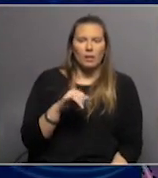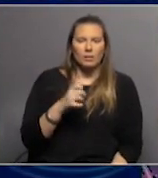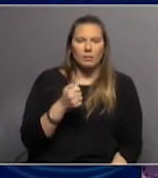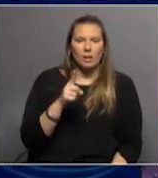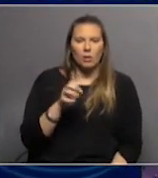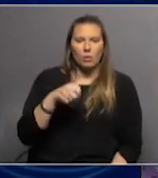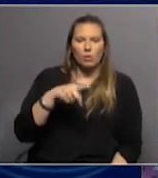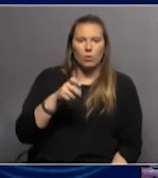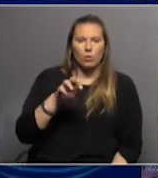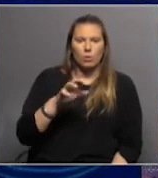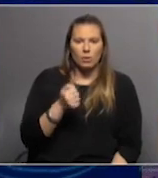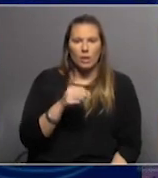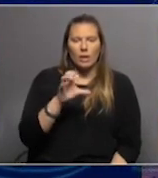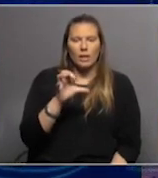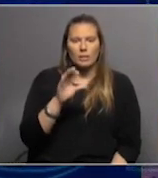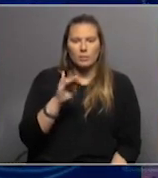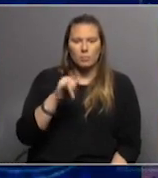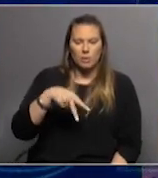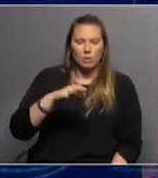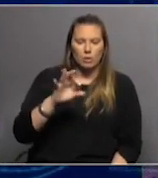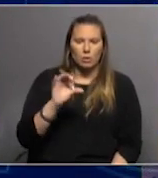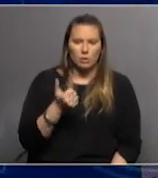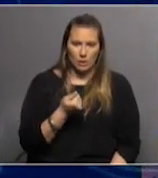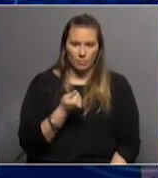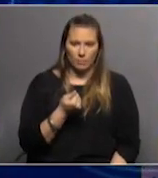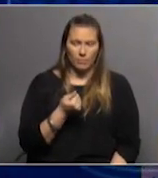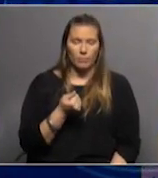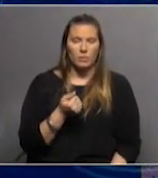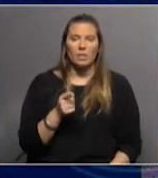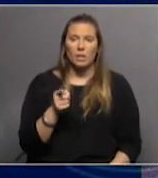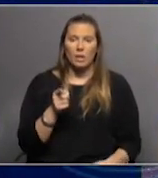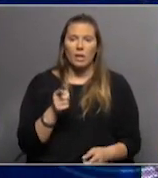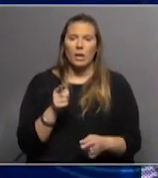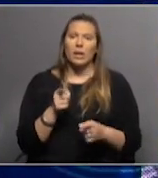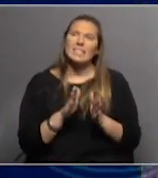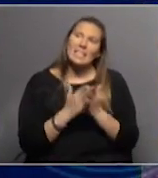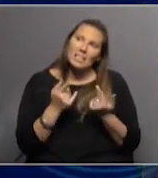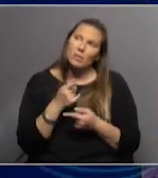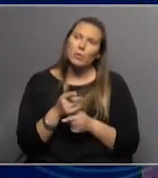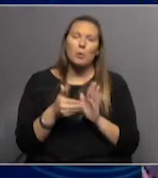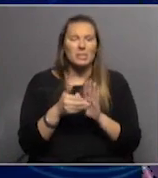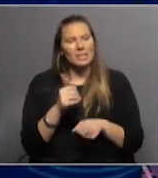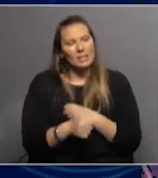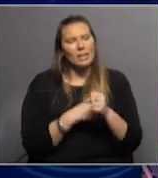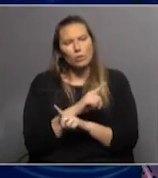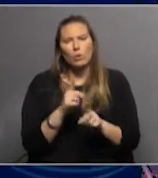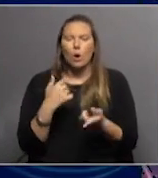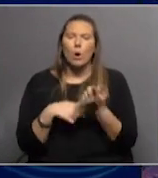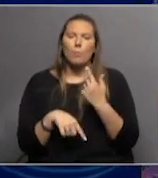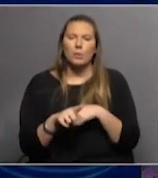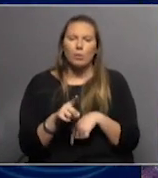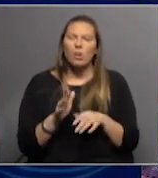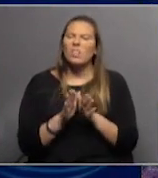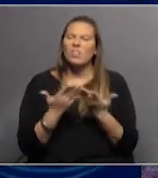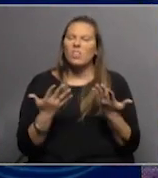Espinosa. Para mí Gustavo Espinosa... no sé si tanto con La galaxia de Góngora, que es el que presenta este año, pero con... ¿Qué es el